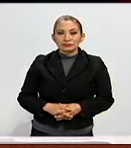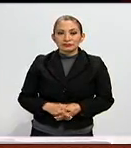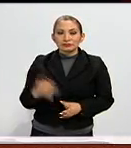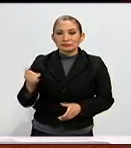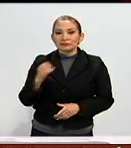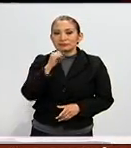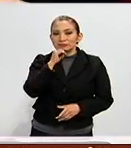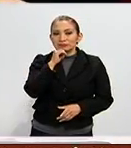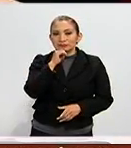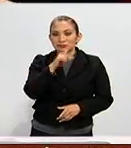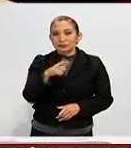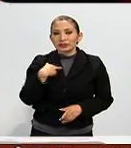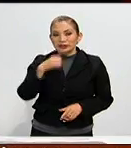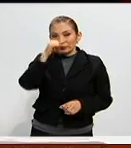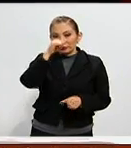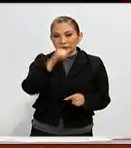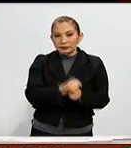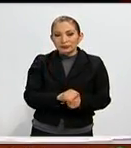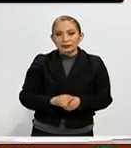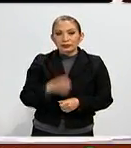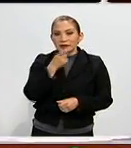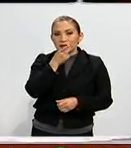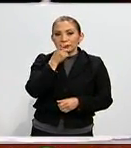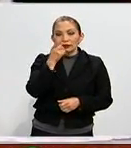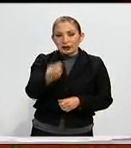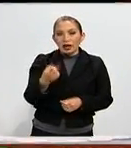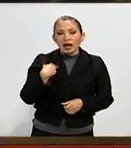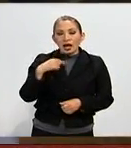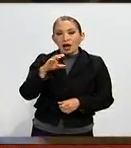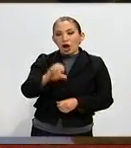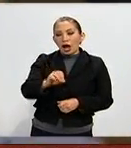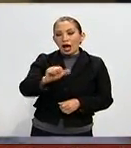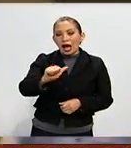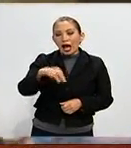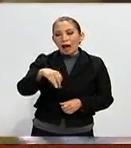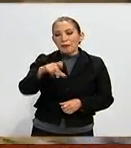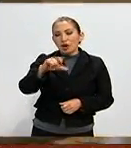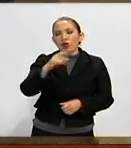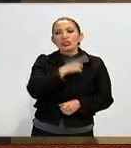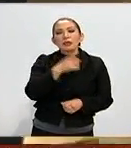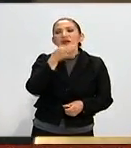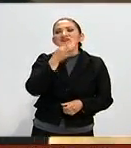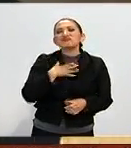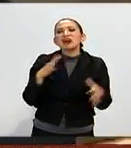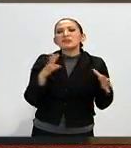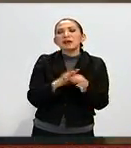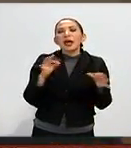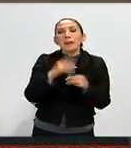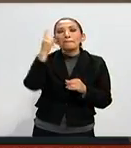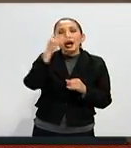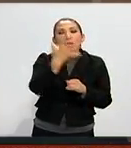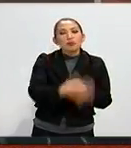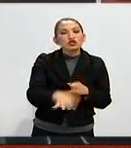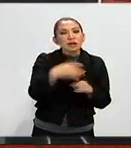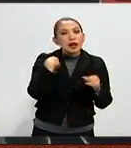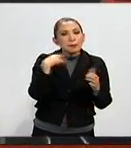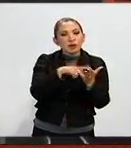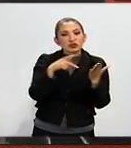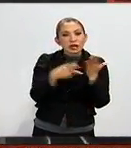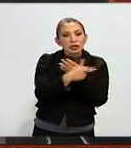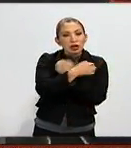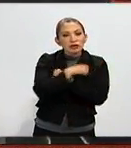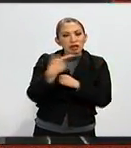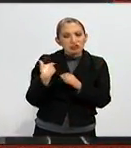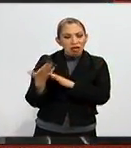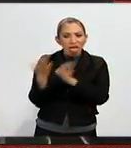Y también el secretario dijo que Andrés Manuel López Obrador tiene que explicar las razones por las que busca un proyecto educativo que regrese